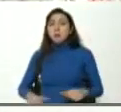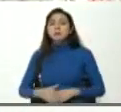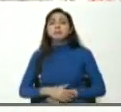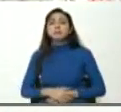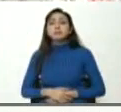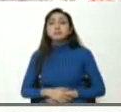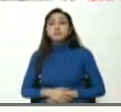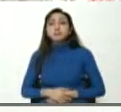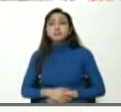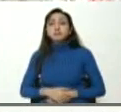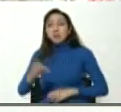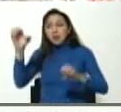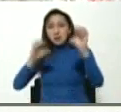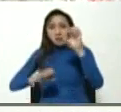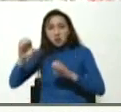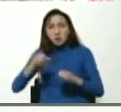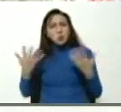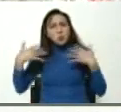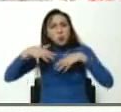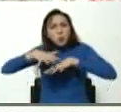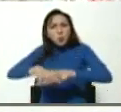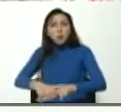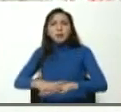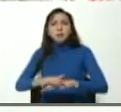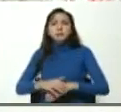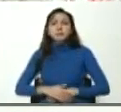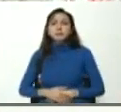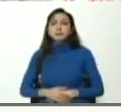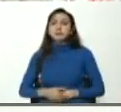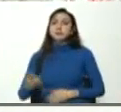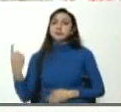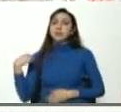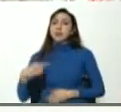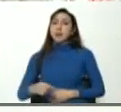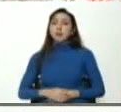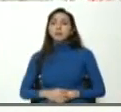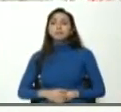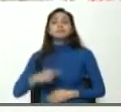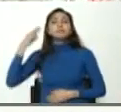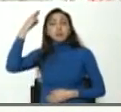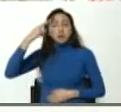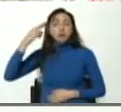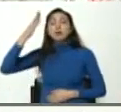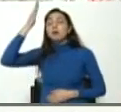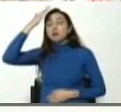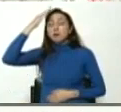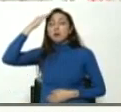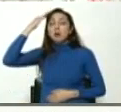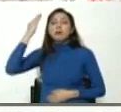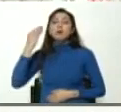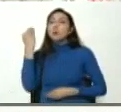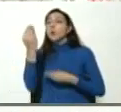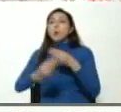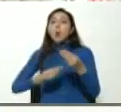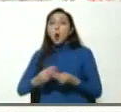y los cruzamos siempre tenemos los pies sobre la tierra sabiendo cómo está un tema cómo está otro tema